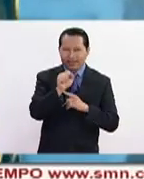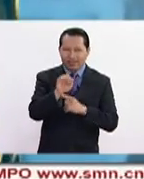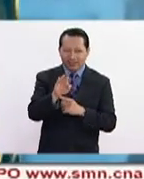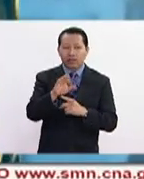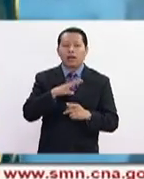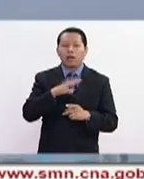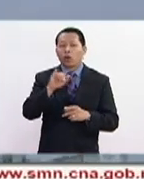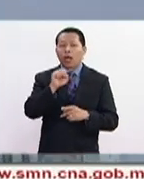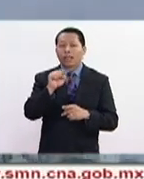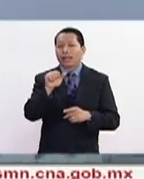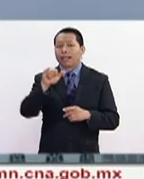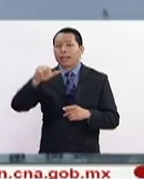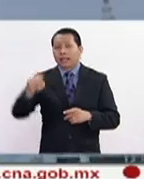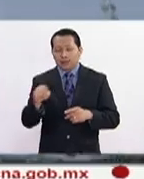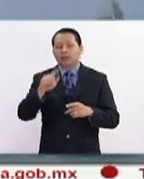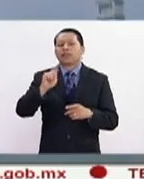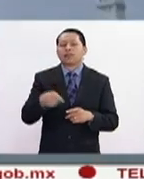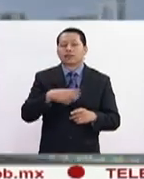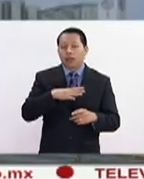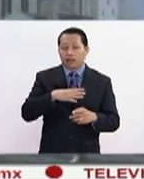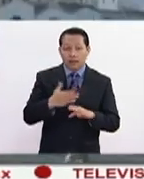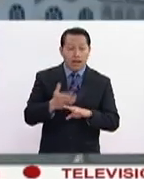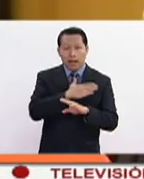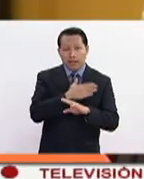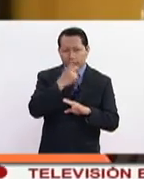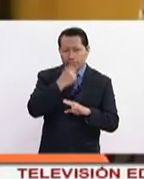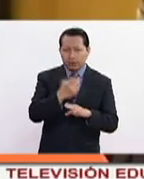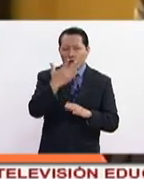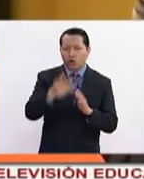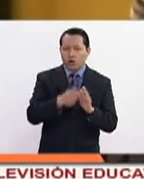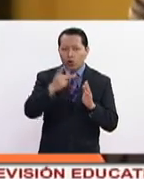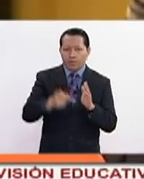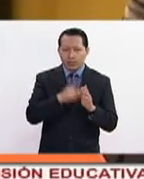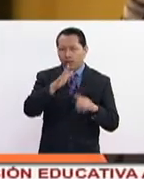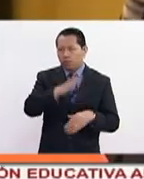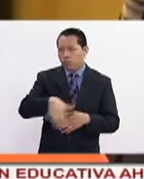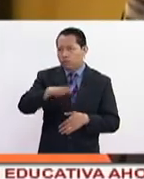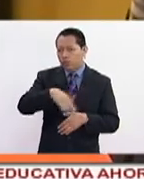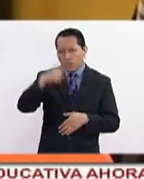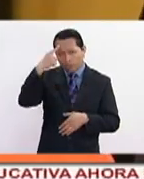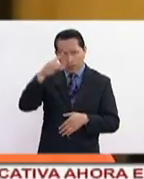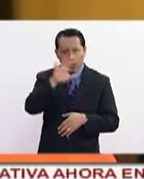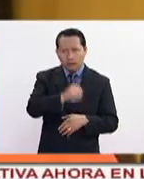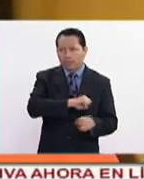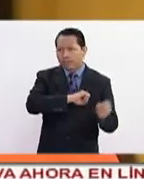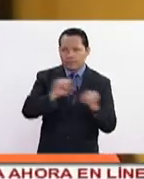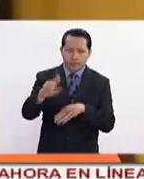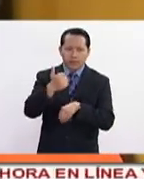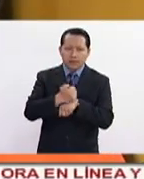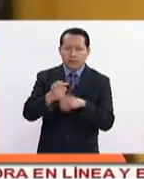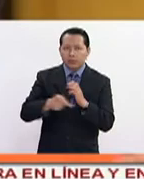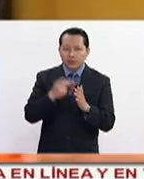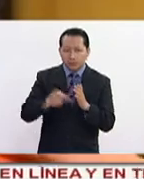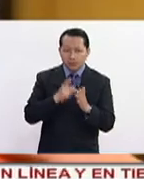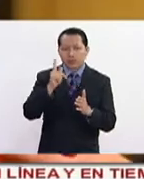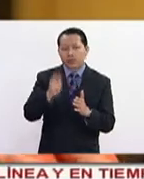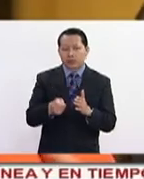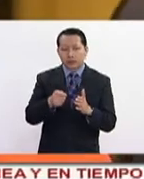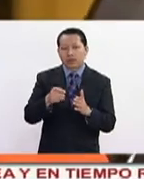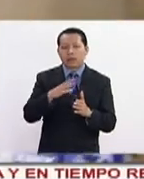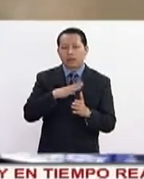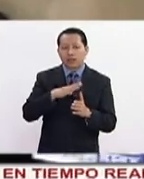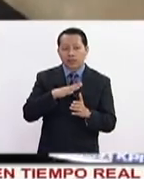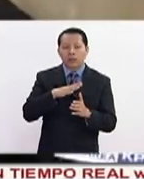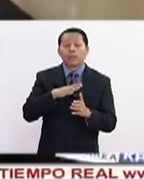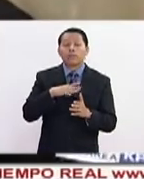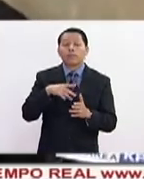García Zárate, el acusado, había sido reportado 5 veces y era buscado para ser extraditado por sexta ocasión cuando Kate